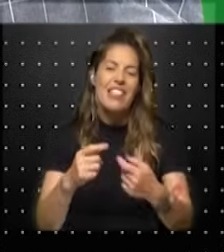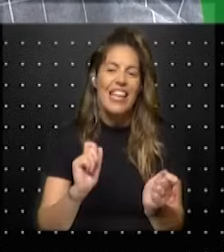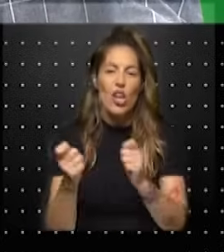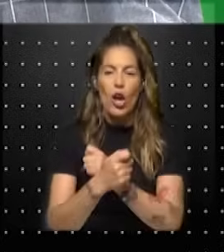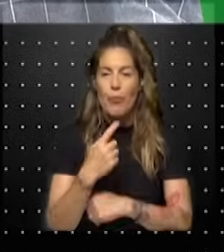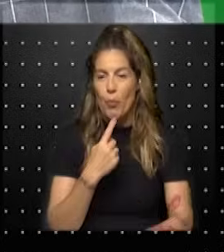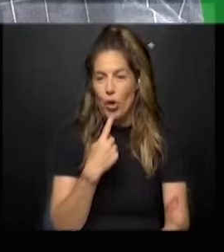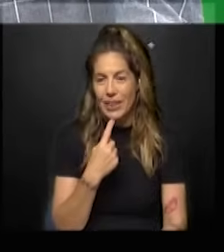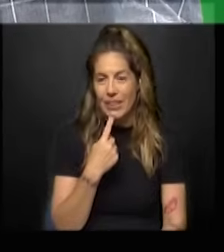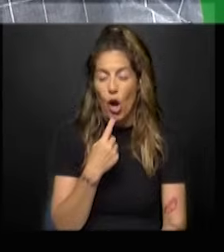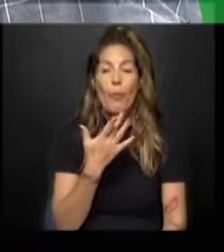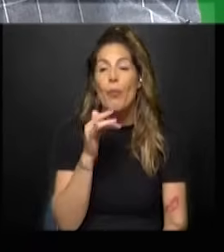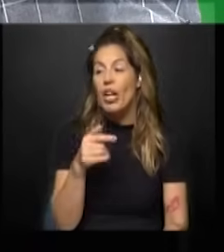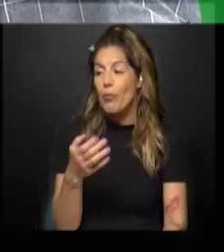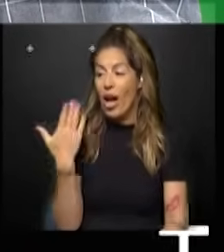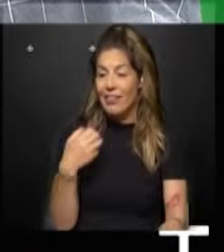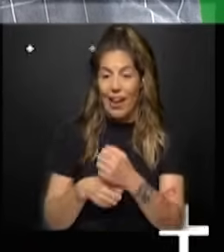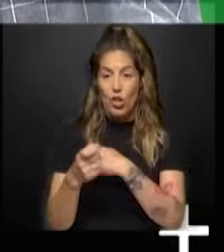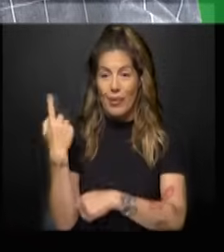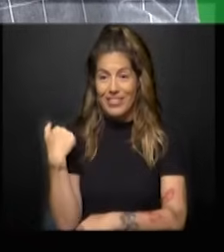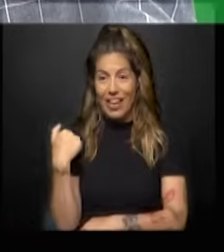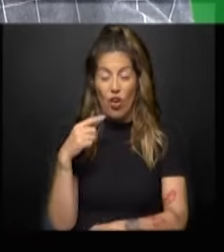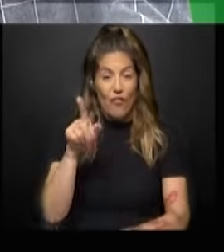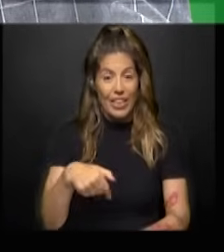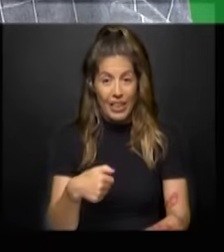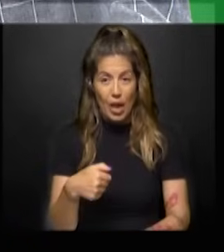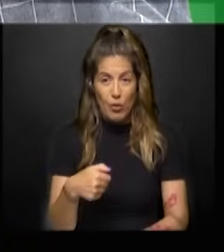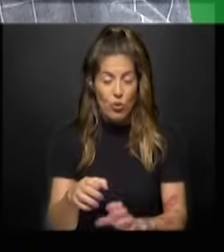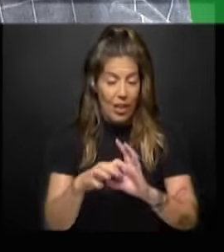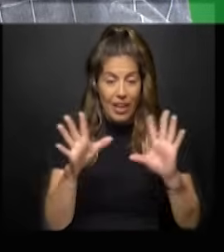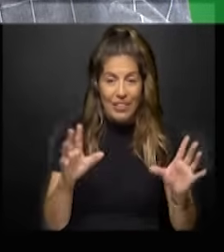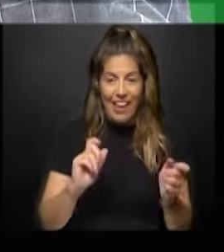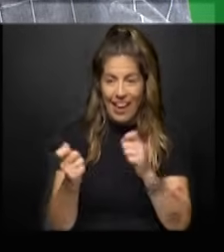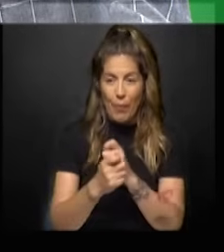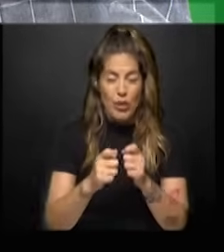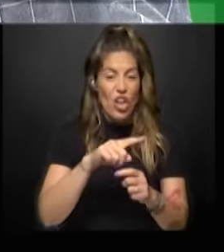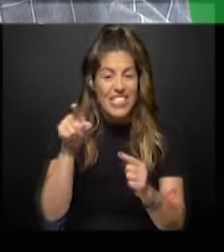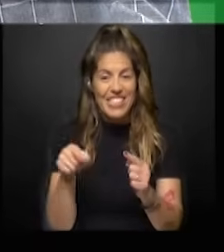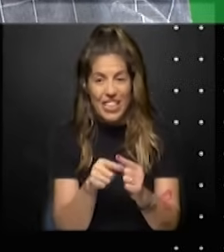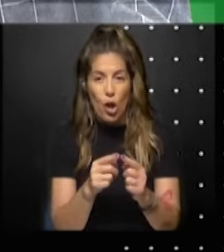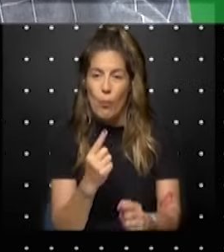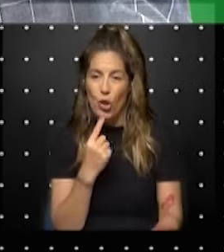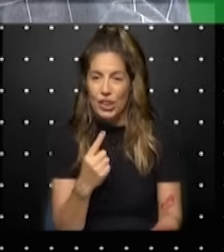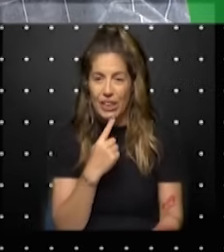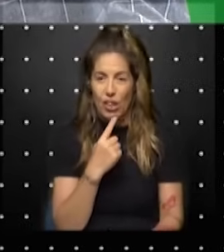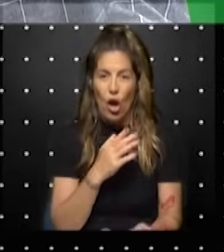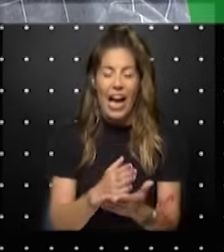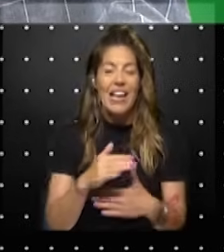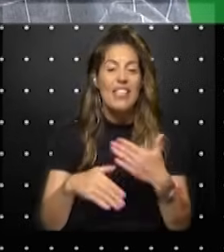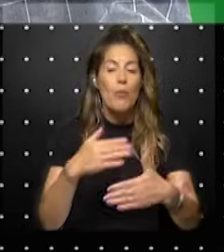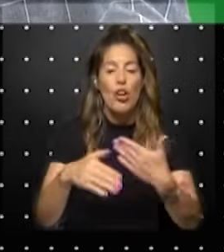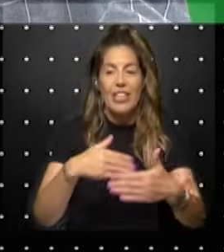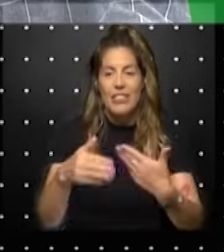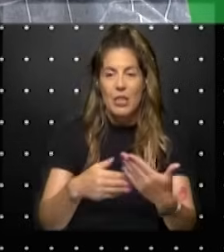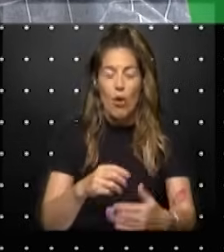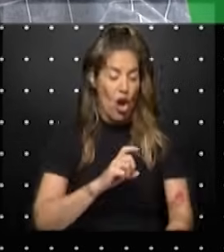porque si no, por ejemplo, hasta el año pasado veníamos en una tendencia muy clara de cambio de ciclo político hacia el ámbito progresista, digamos.